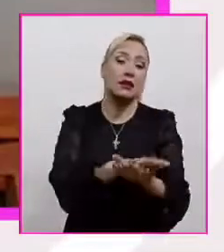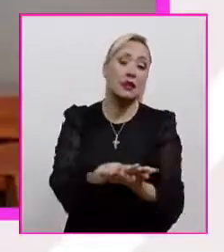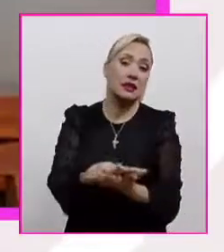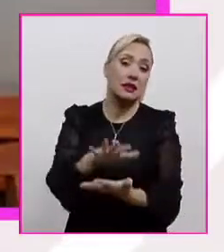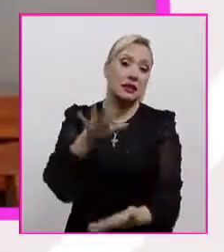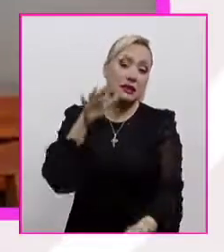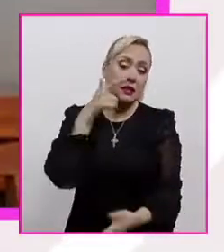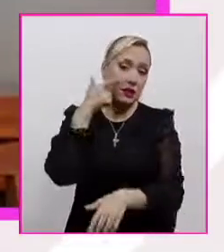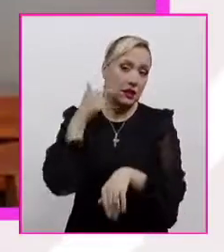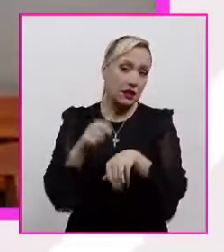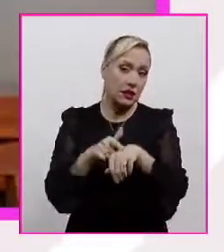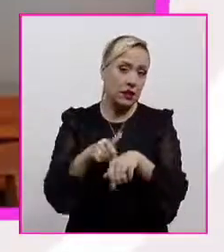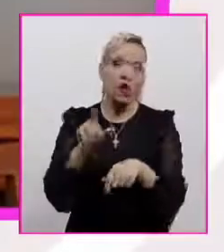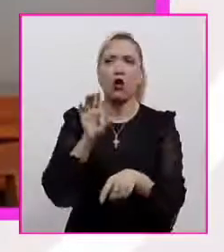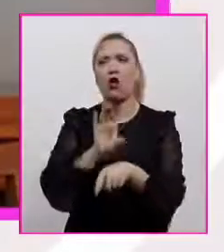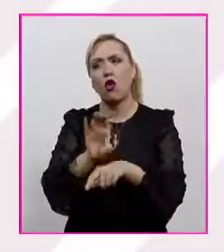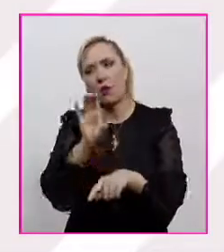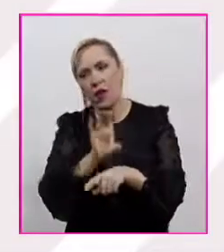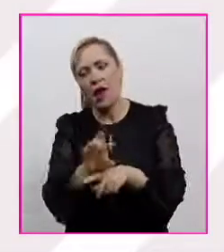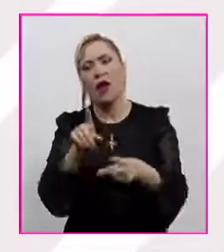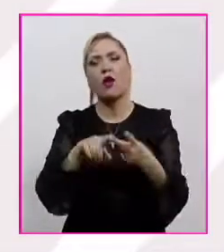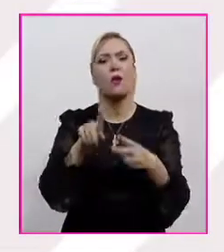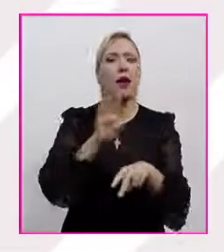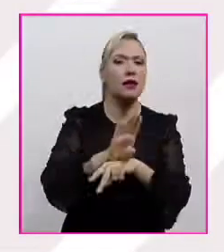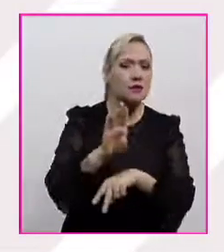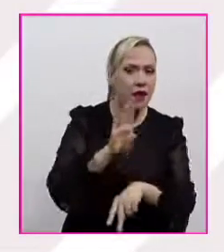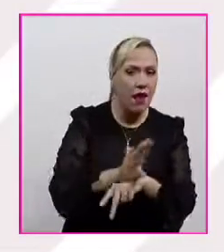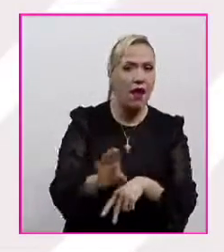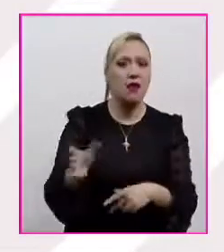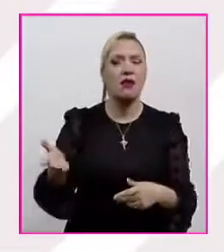afrodescendientes, colombianas o brasileñas.